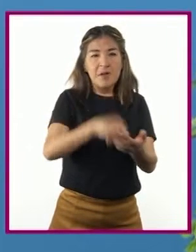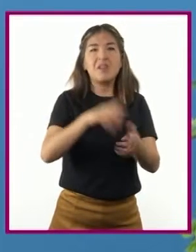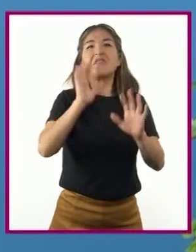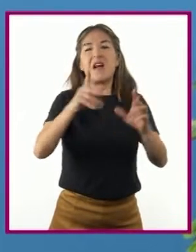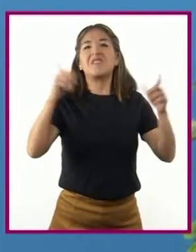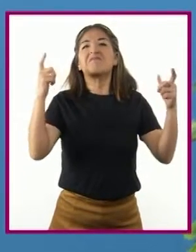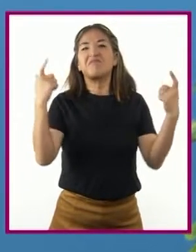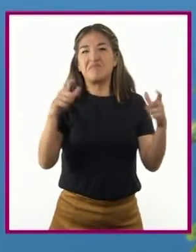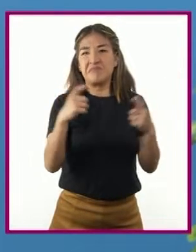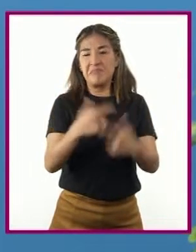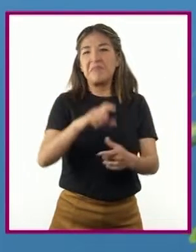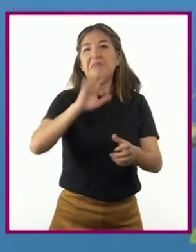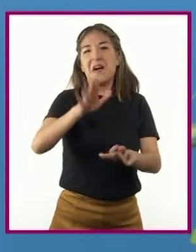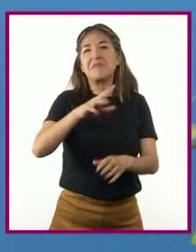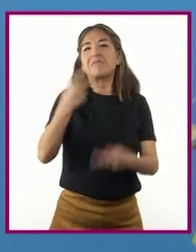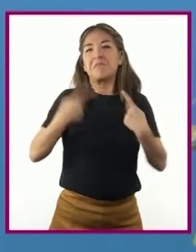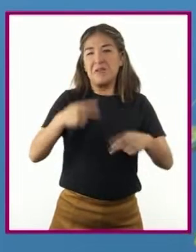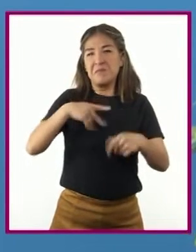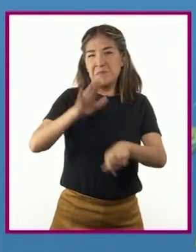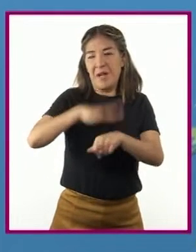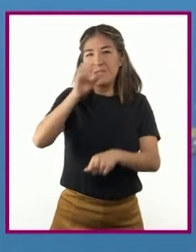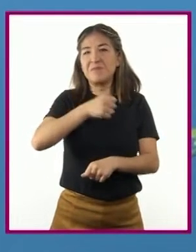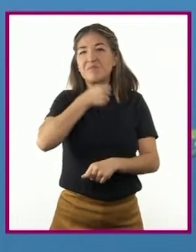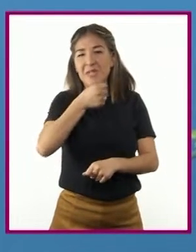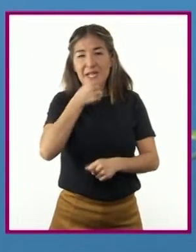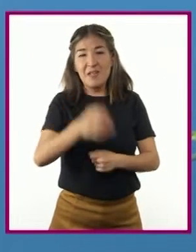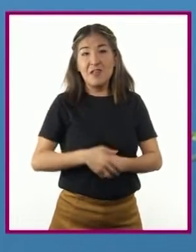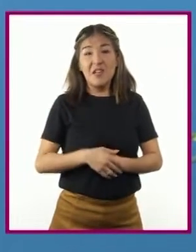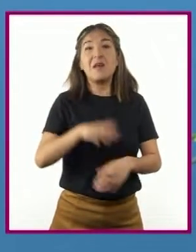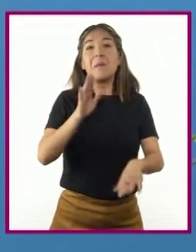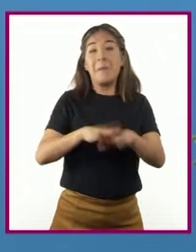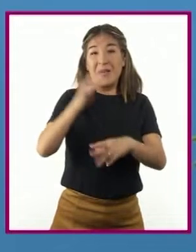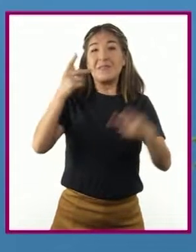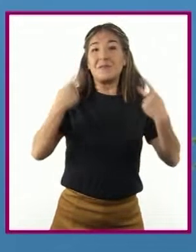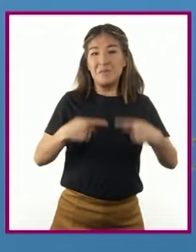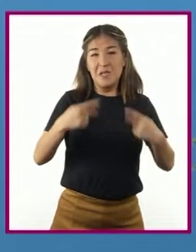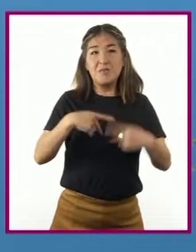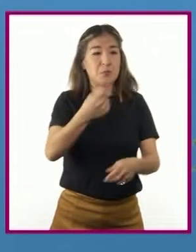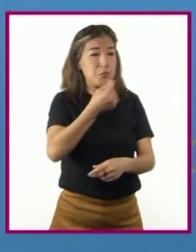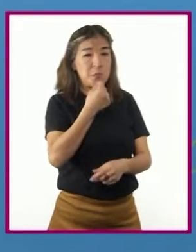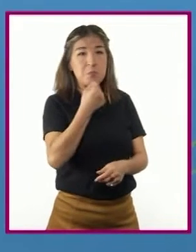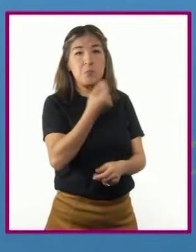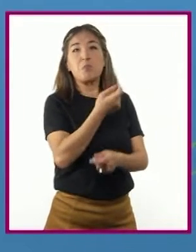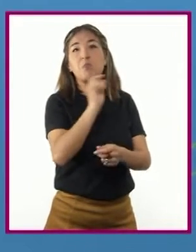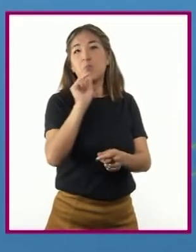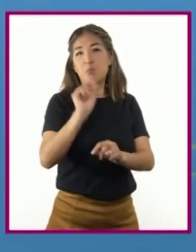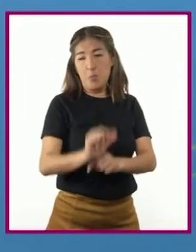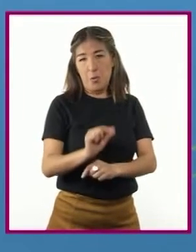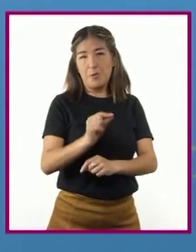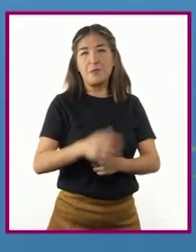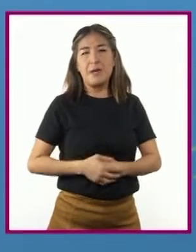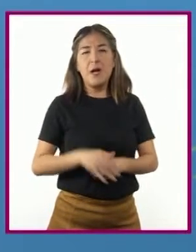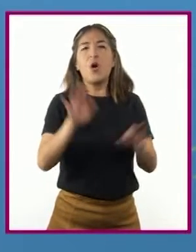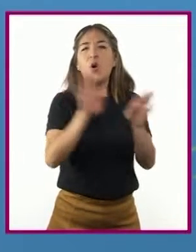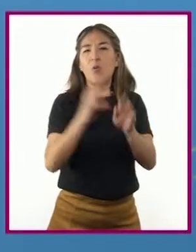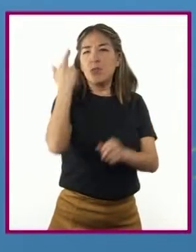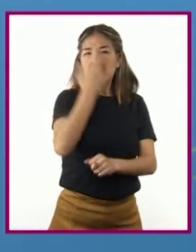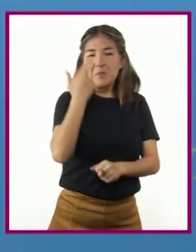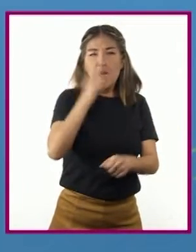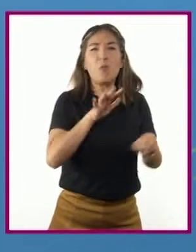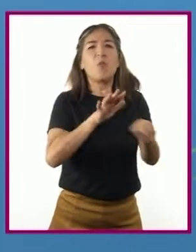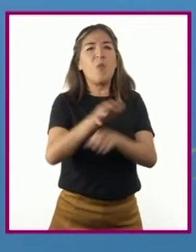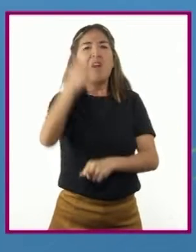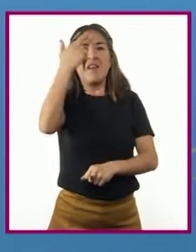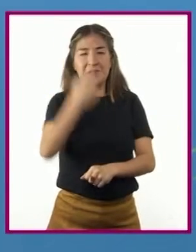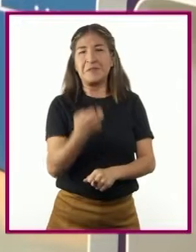a envejecer. Y en consecuencia hay más adultos mayores que niños. Analizaremos las consecuencias que